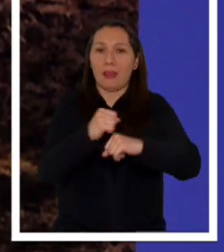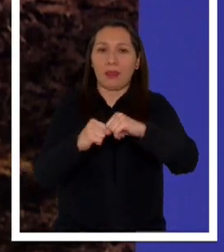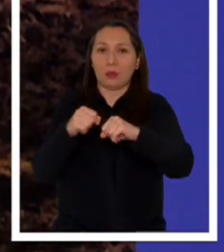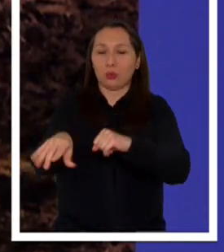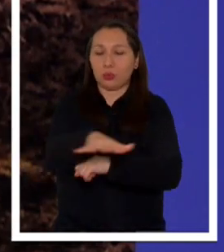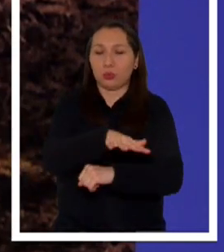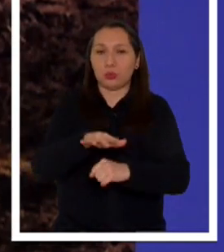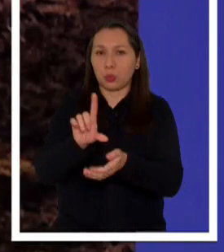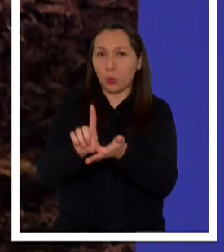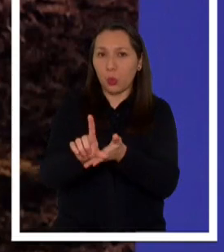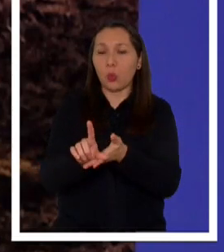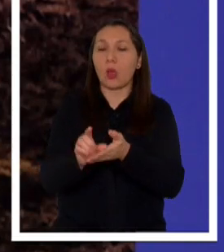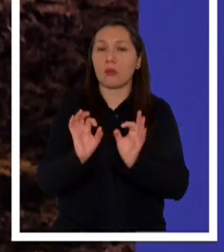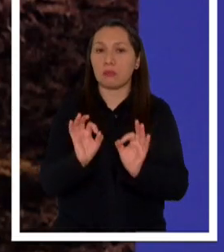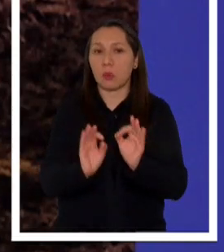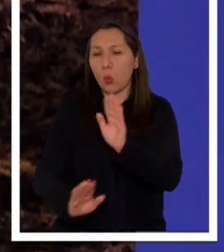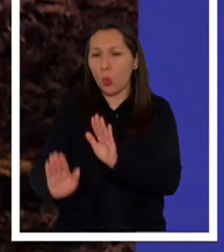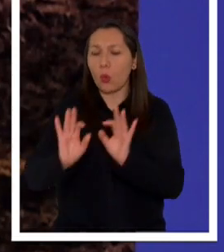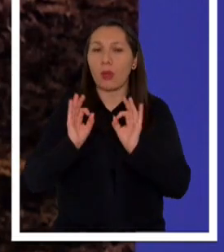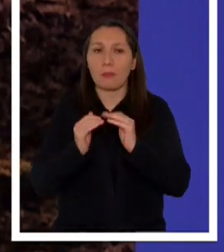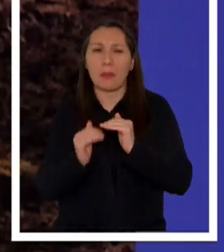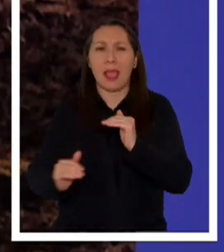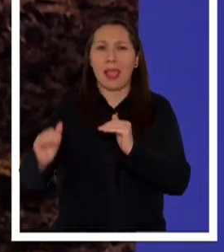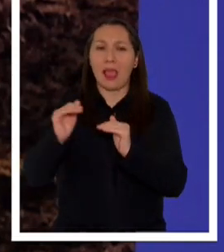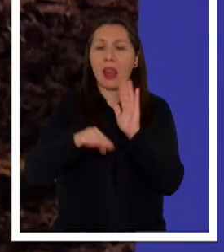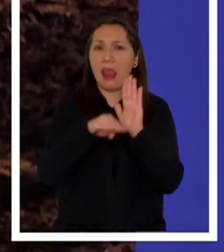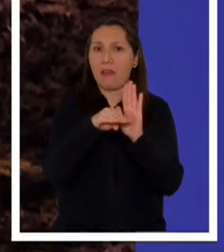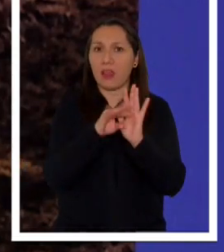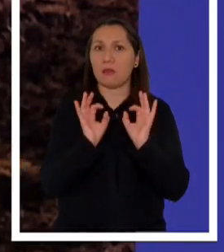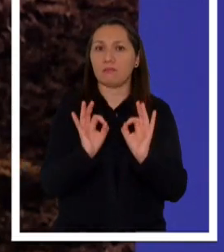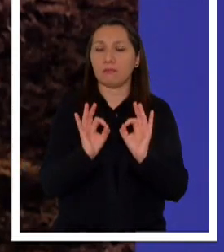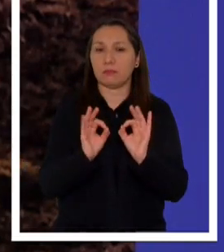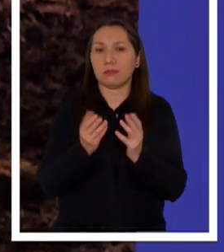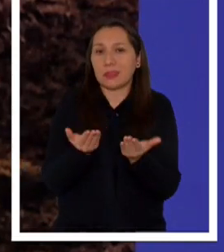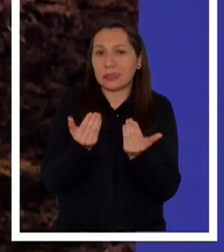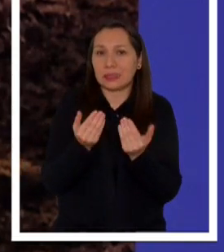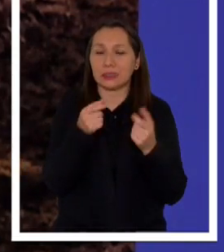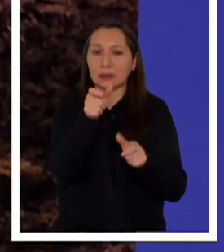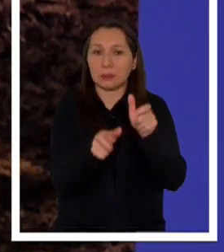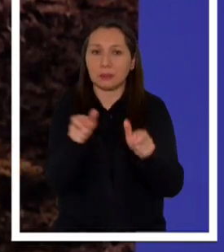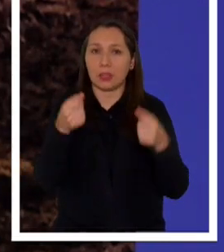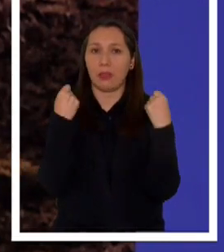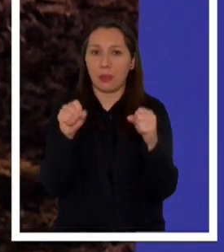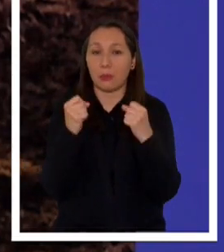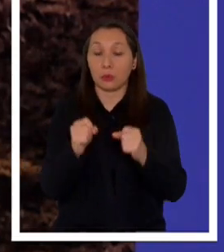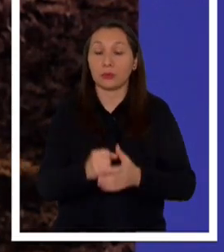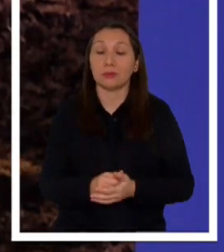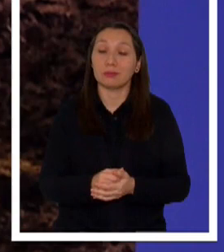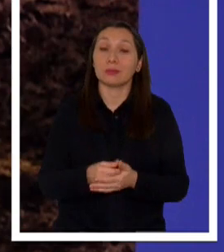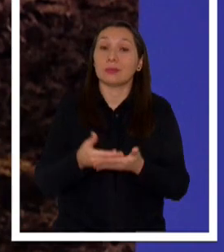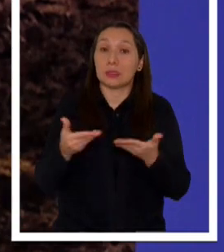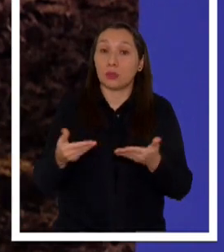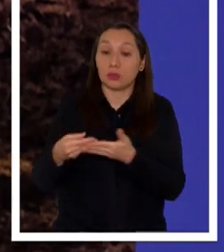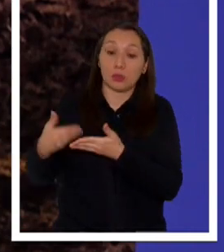infraestructura manteniéndola al mayor nivel que requieren los deportistas por lo tanto el legado que